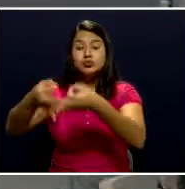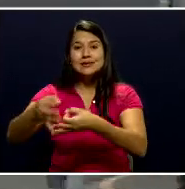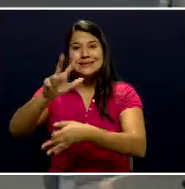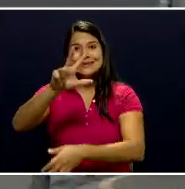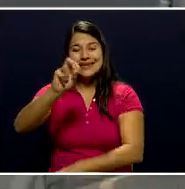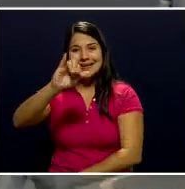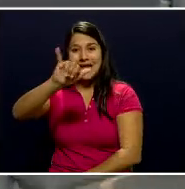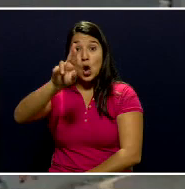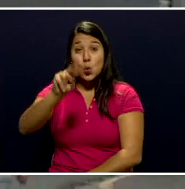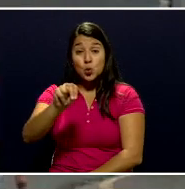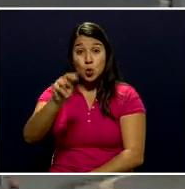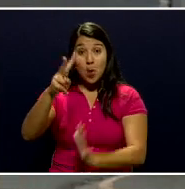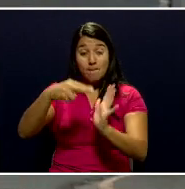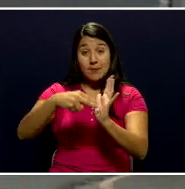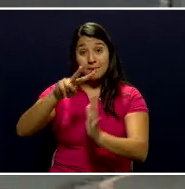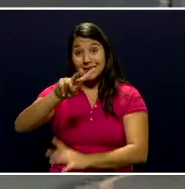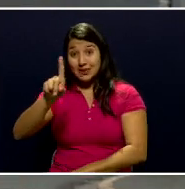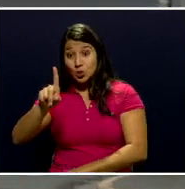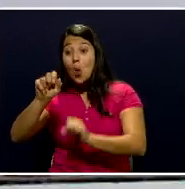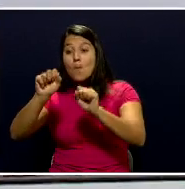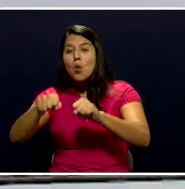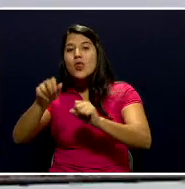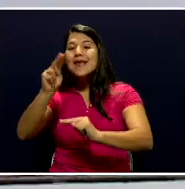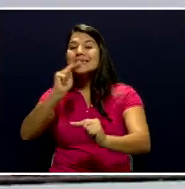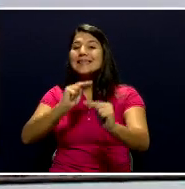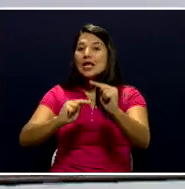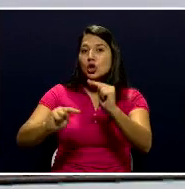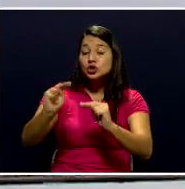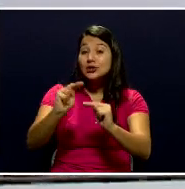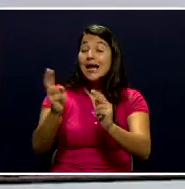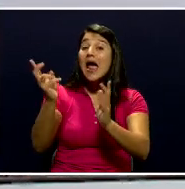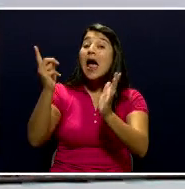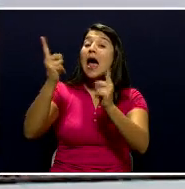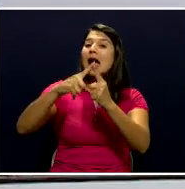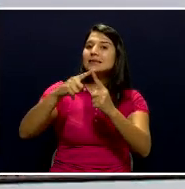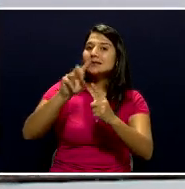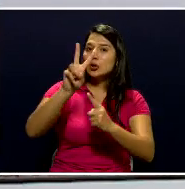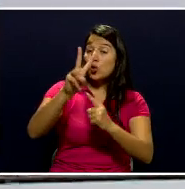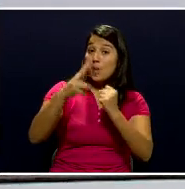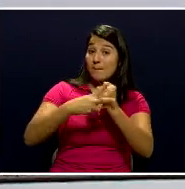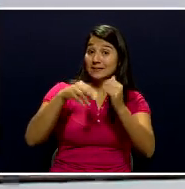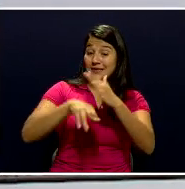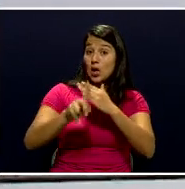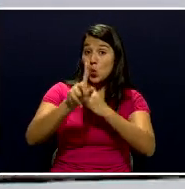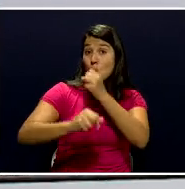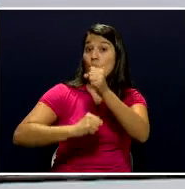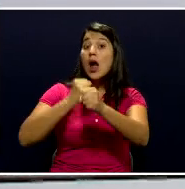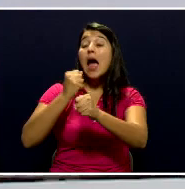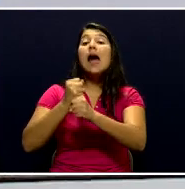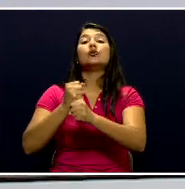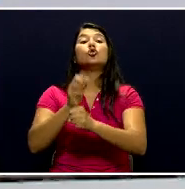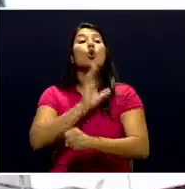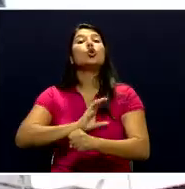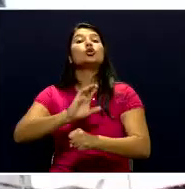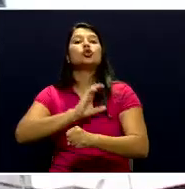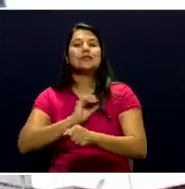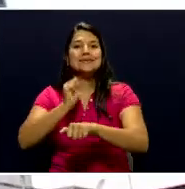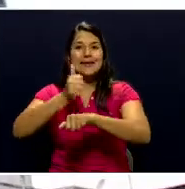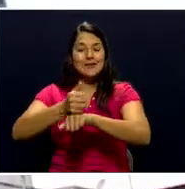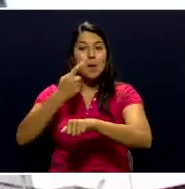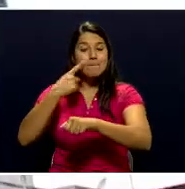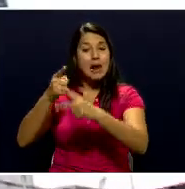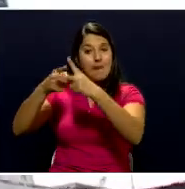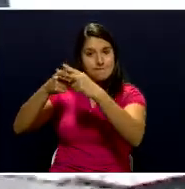2021 la opción de renegociar hasta 2 veces en un periodo de 24 meses las condiciones pactadas de los créditos, sin que